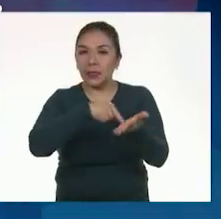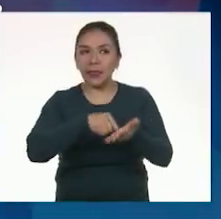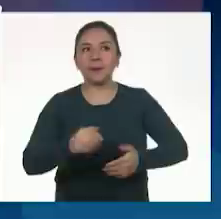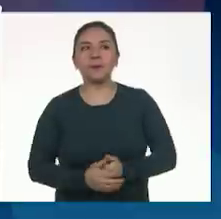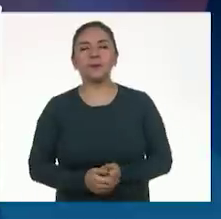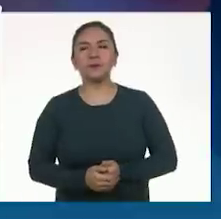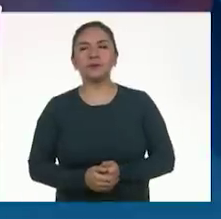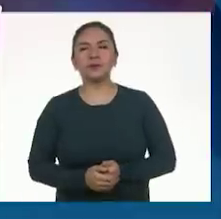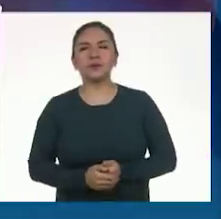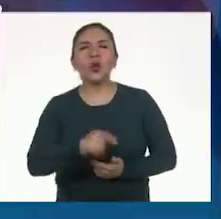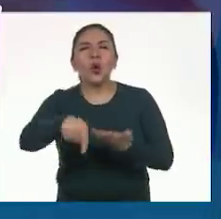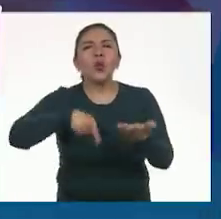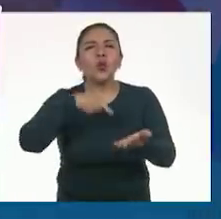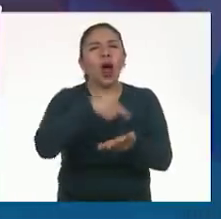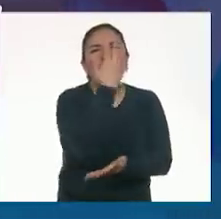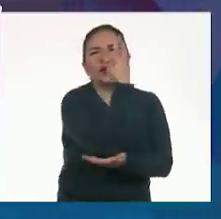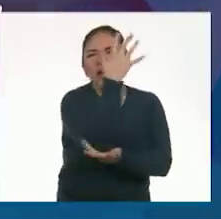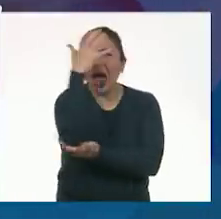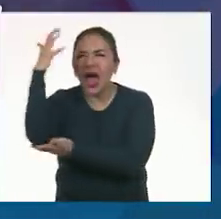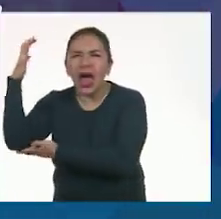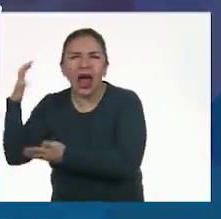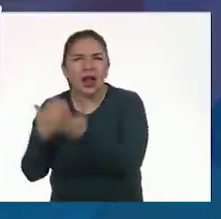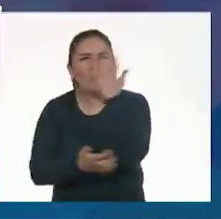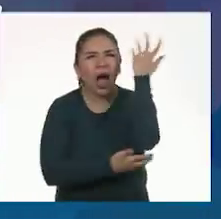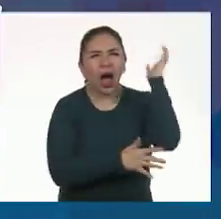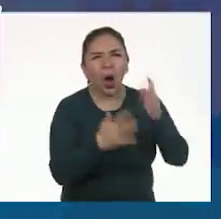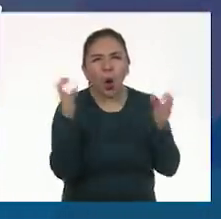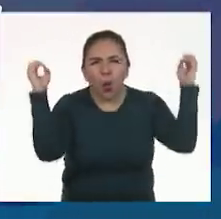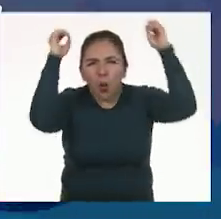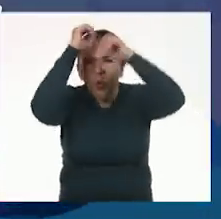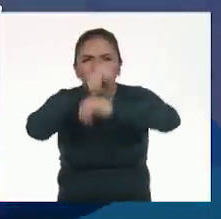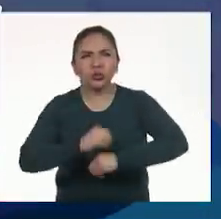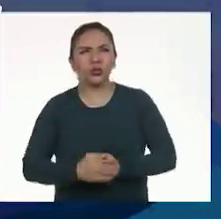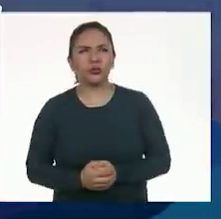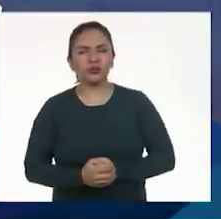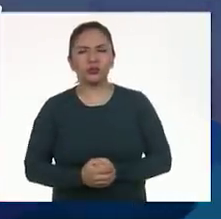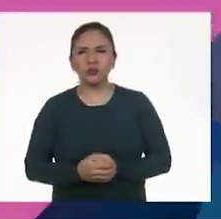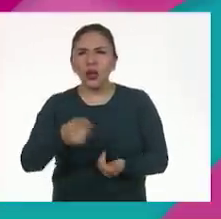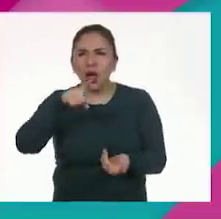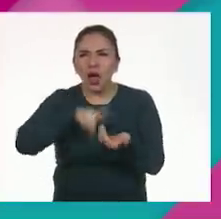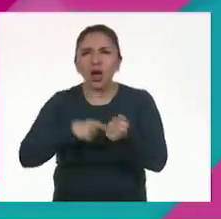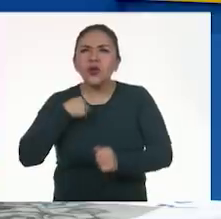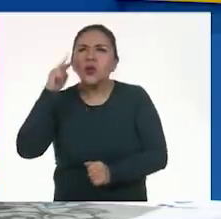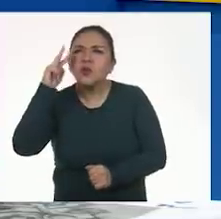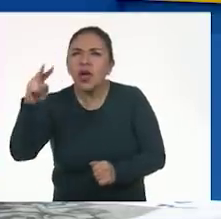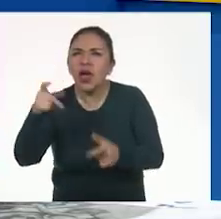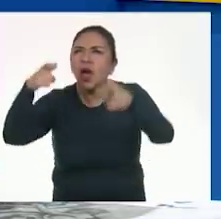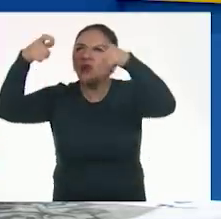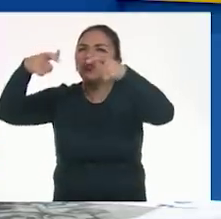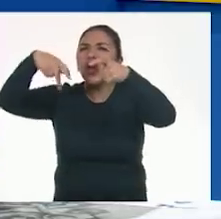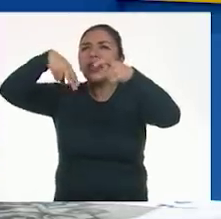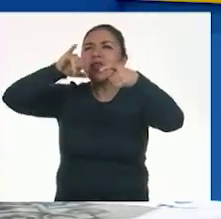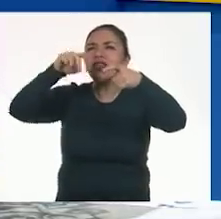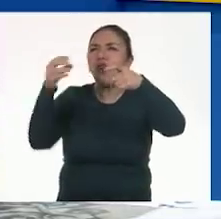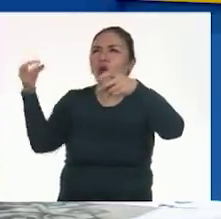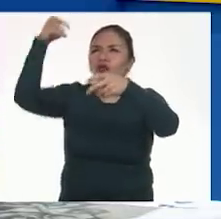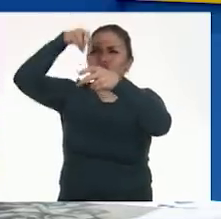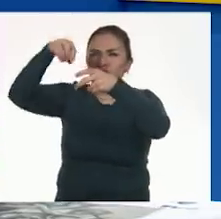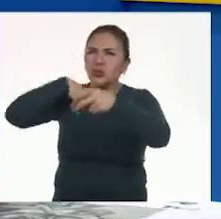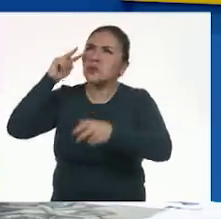en una selva sombría, un nido en el árbol vi, y desde el